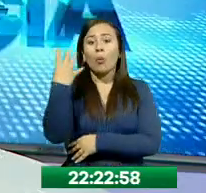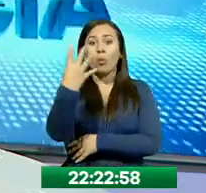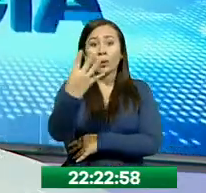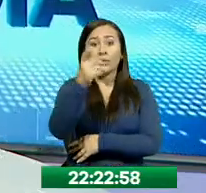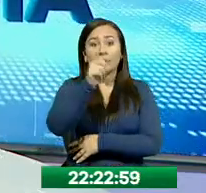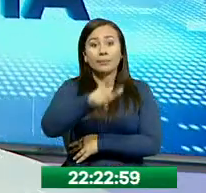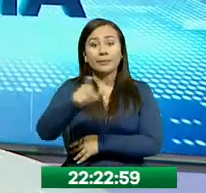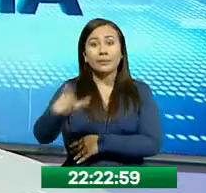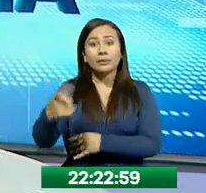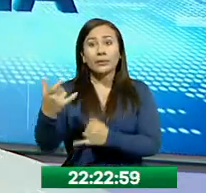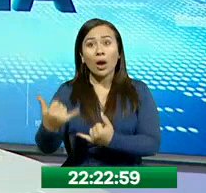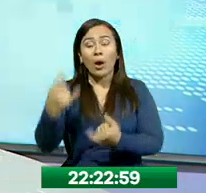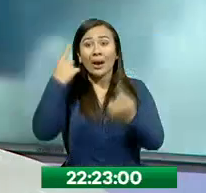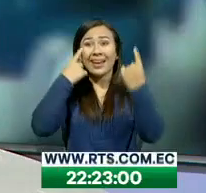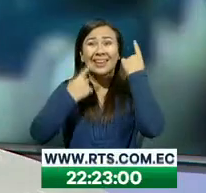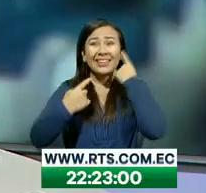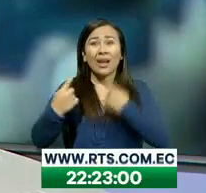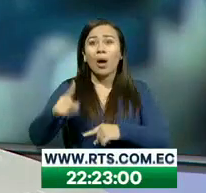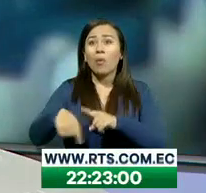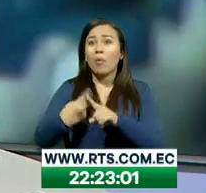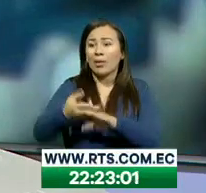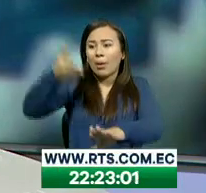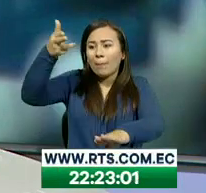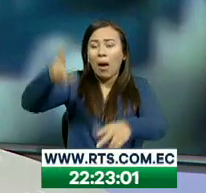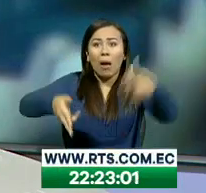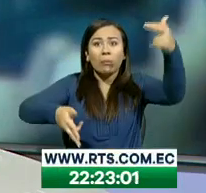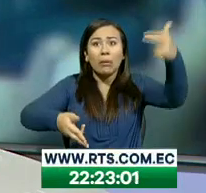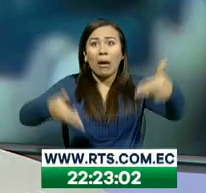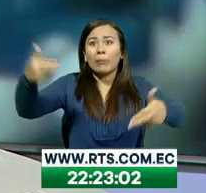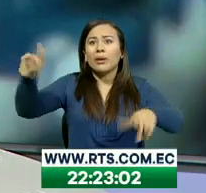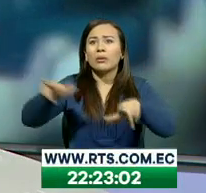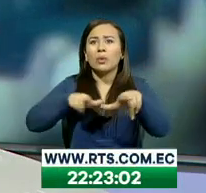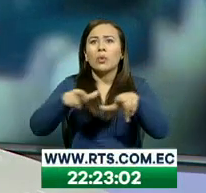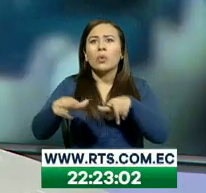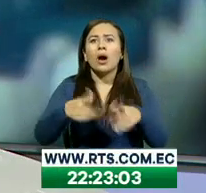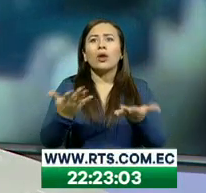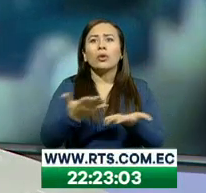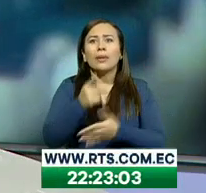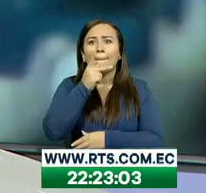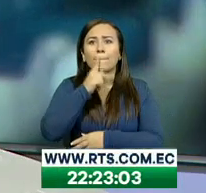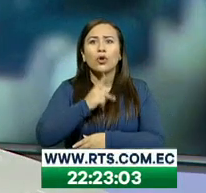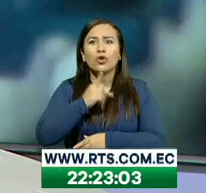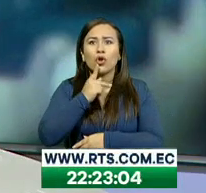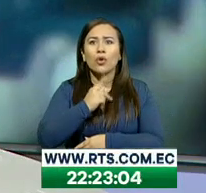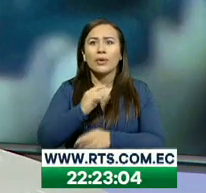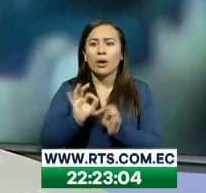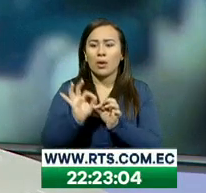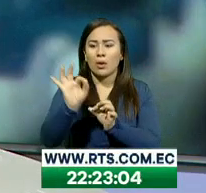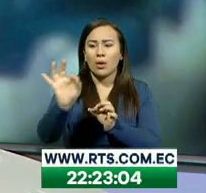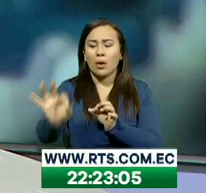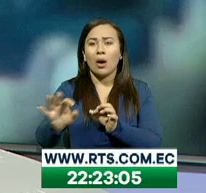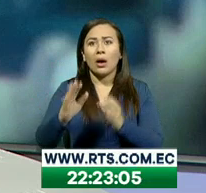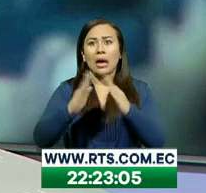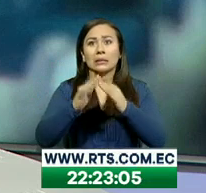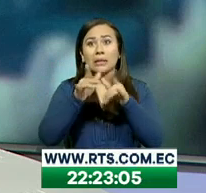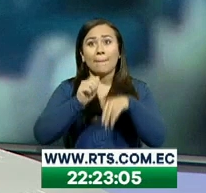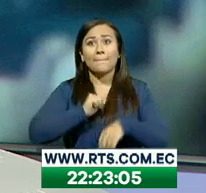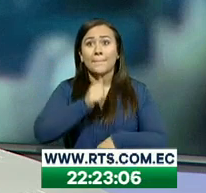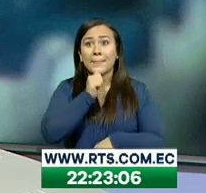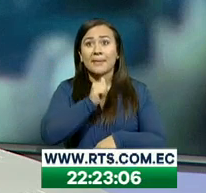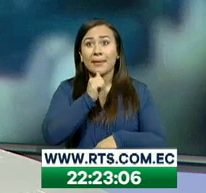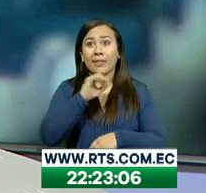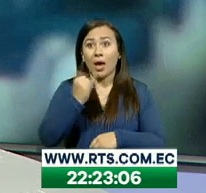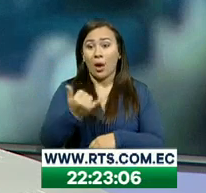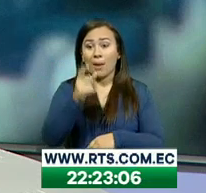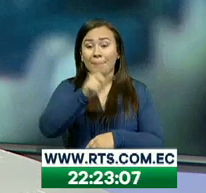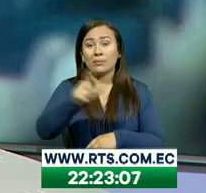4 personas resultaron heridas durante una balacera registrada en una urbanización de Puerto Viejo, capital de la provincia de Manabí. Los afectados fueron